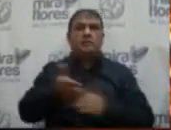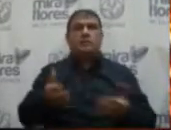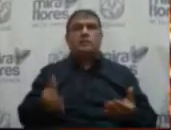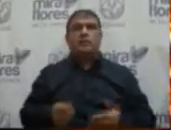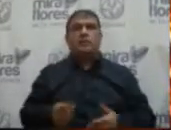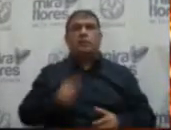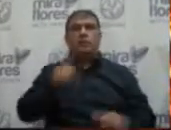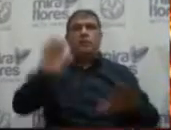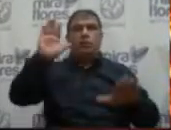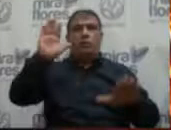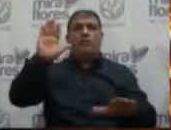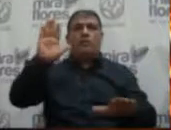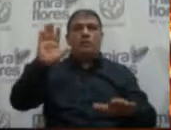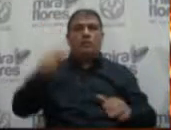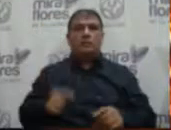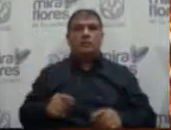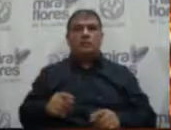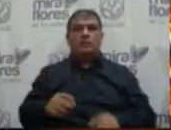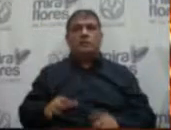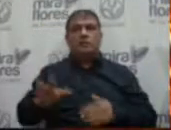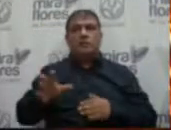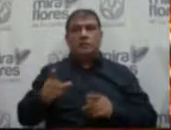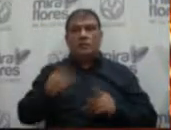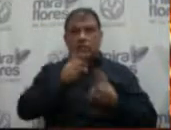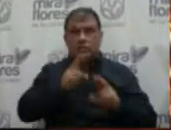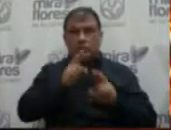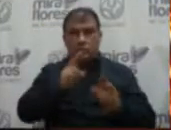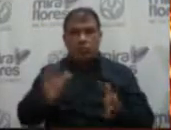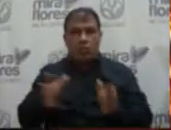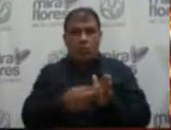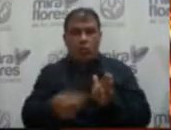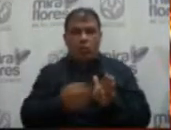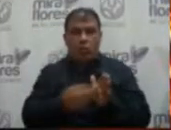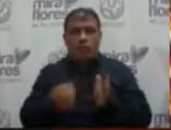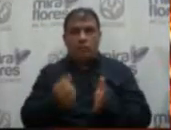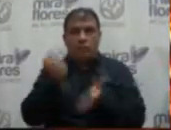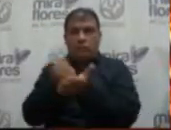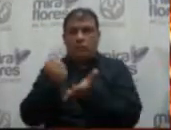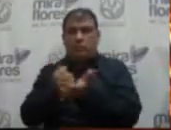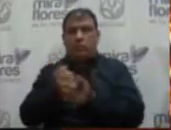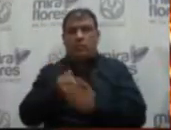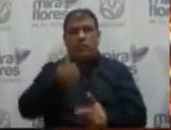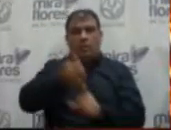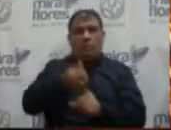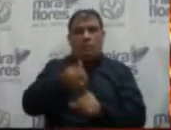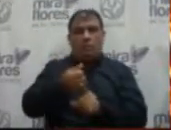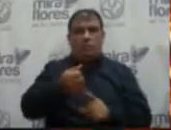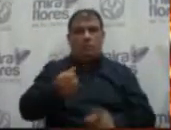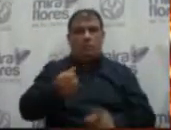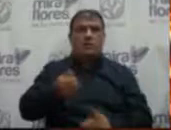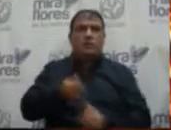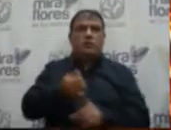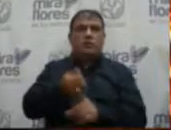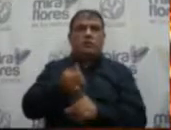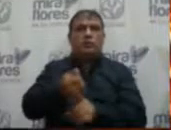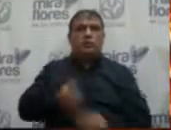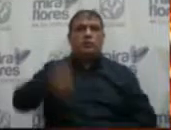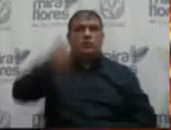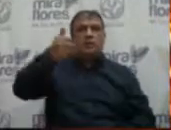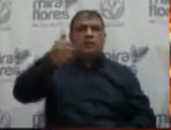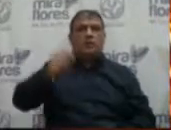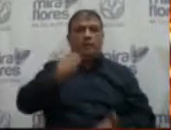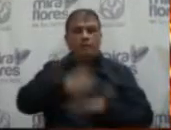correspondiente juramento se conteste con copia certificada de esta acta al mismo señor excelentísimo, y firmaron